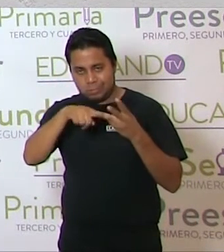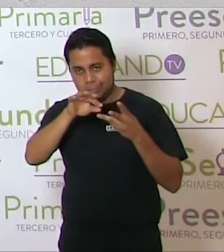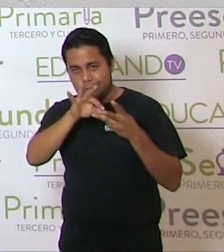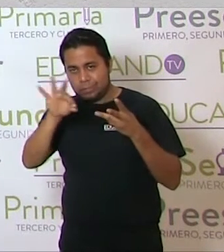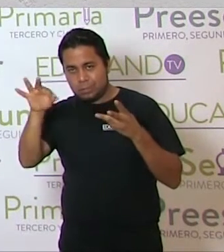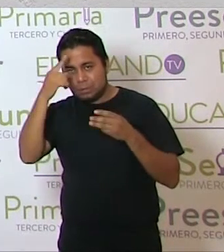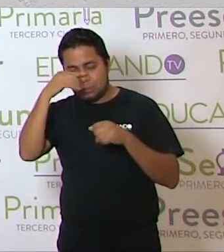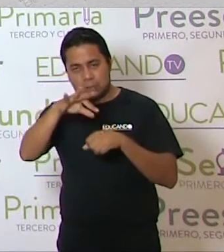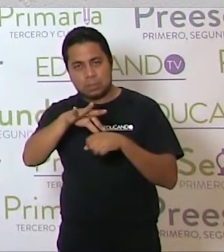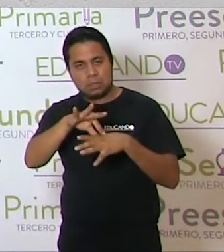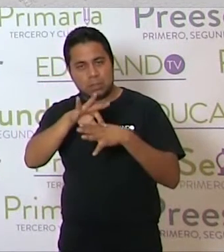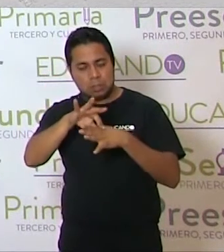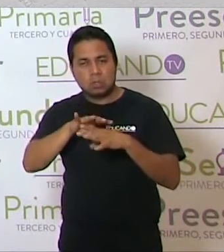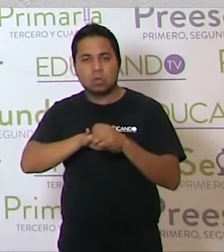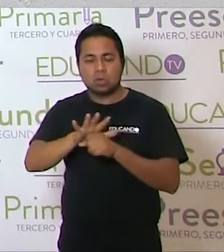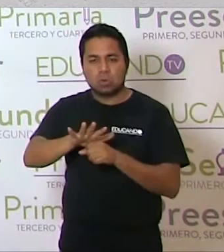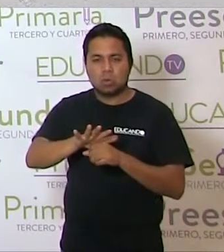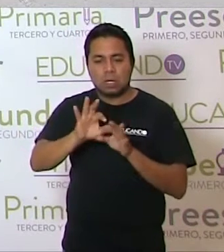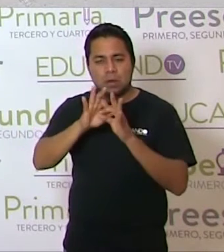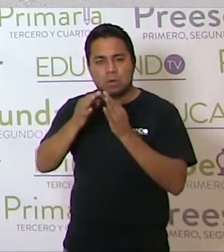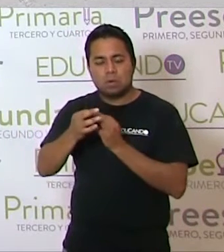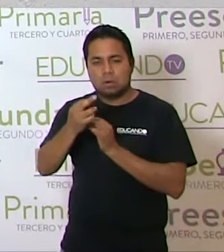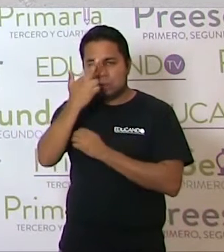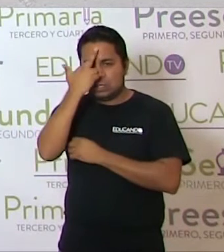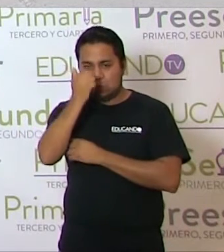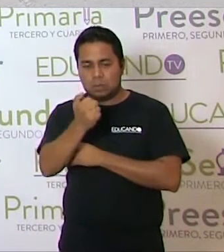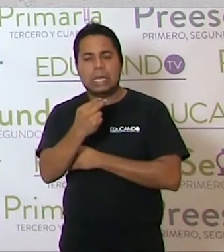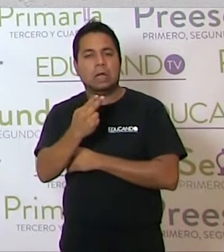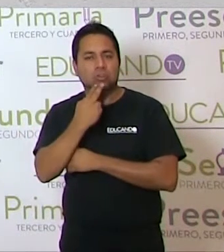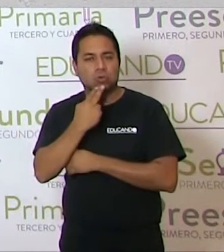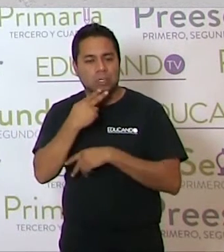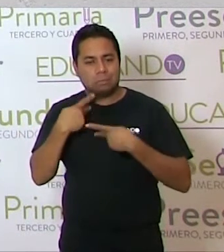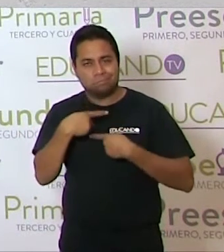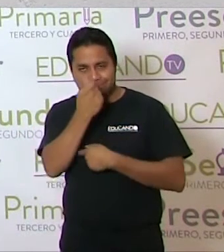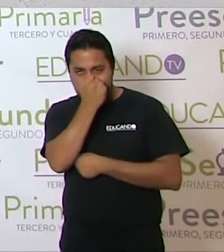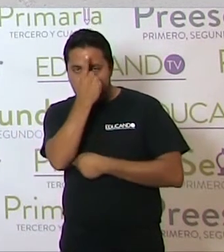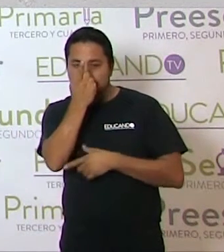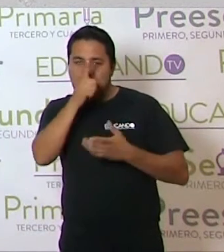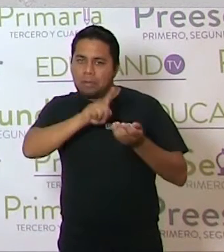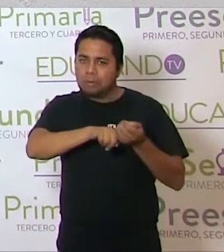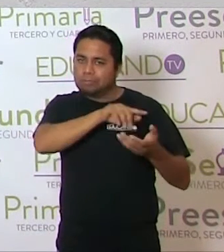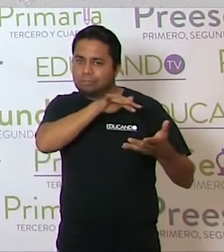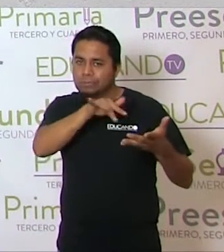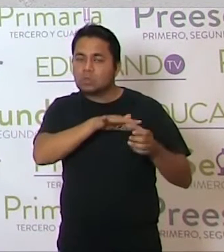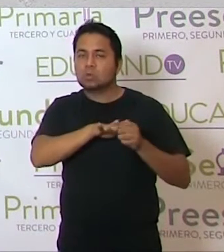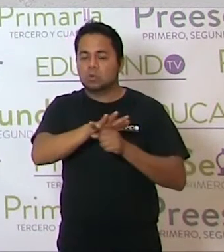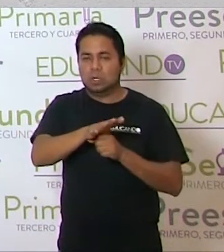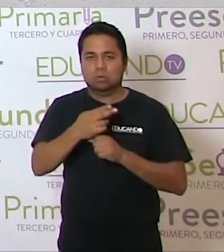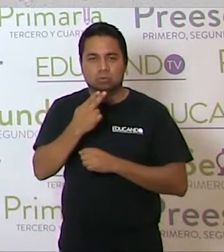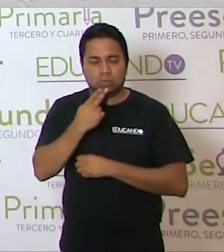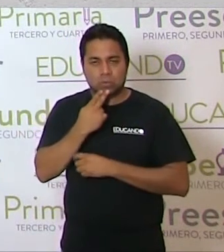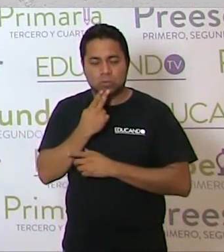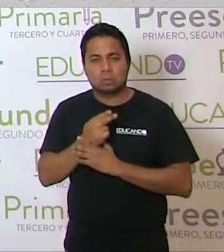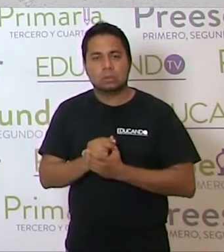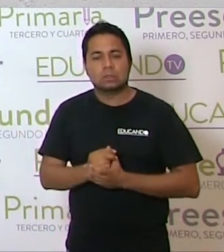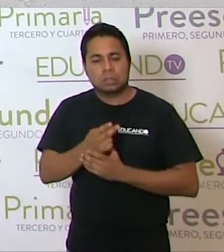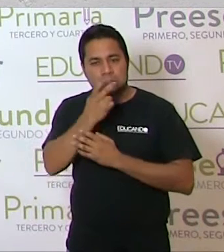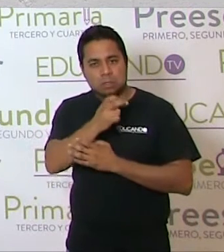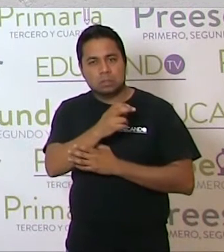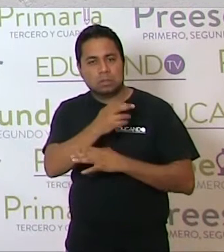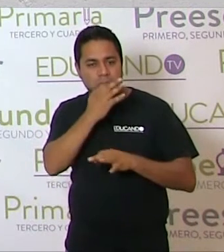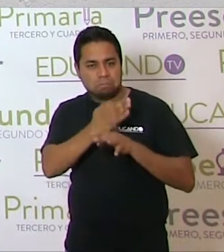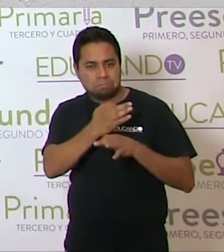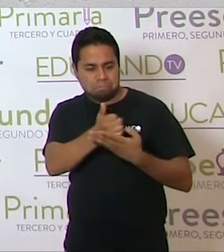qué tipos de argumentos está usando este autor en este texto y eso es lo que vamos a